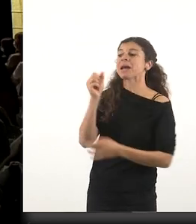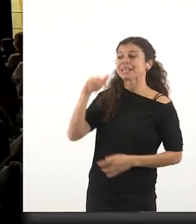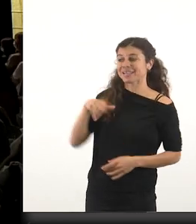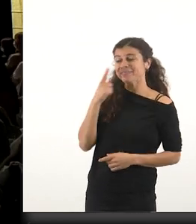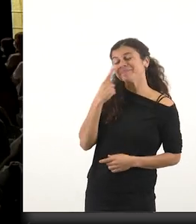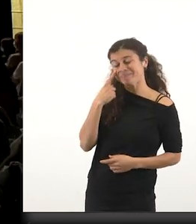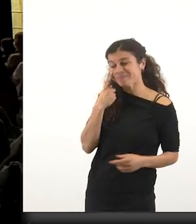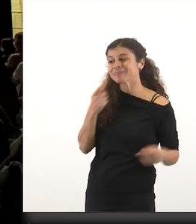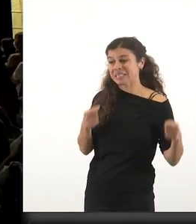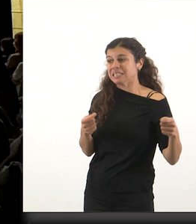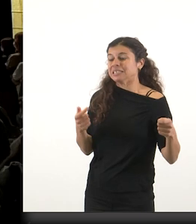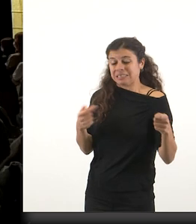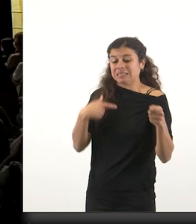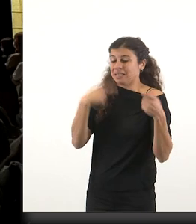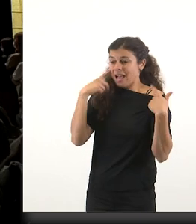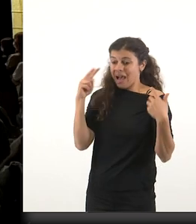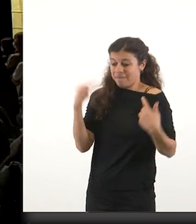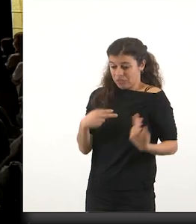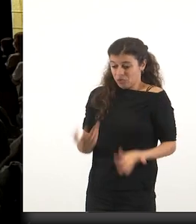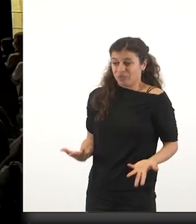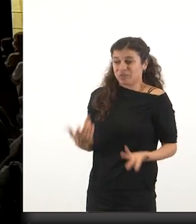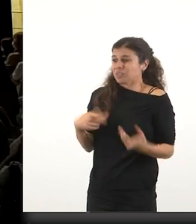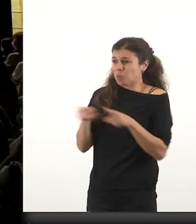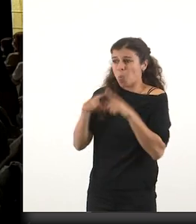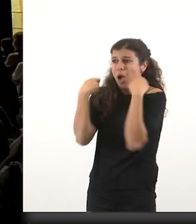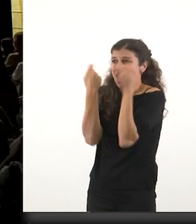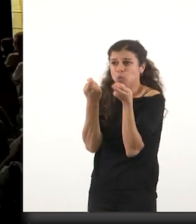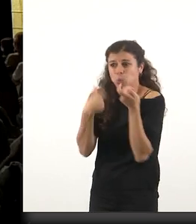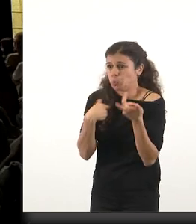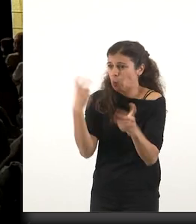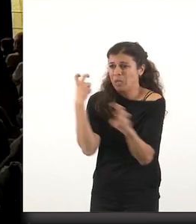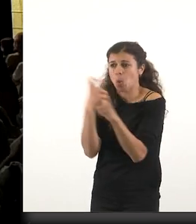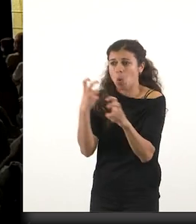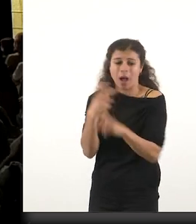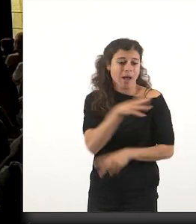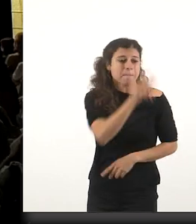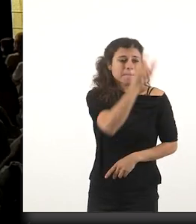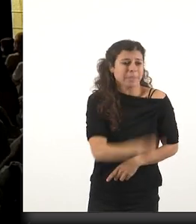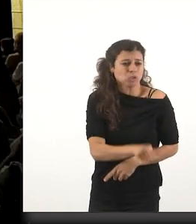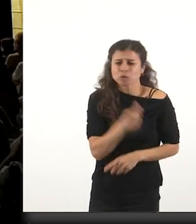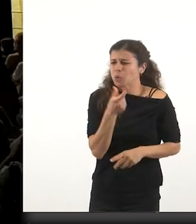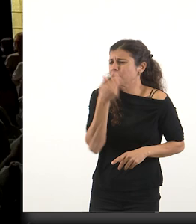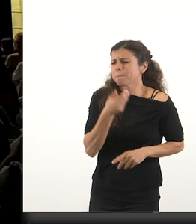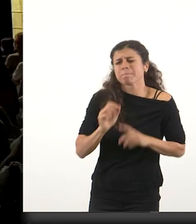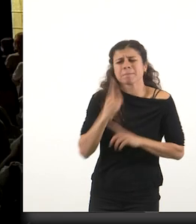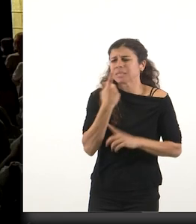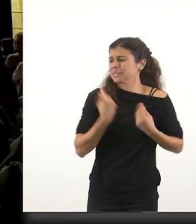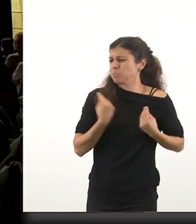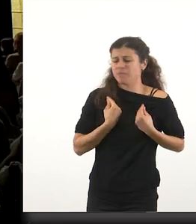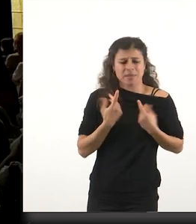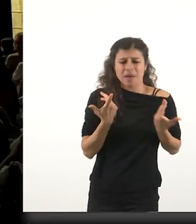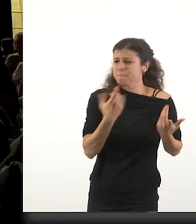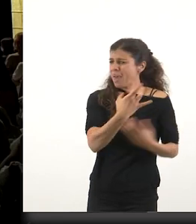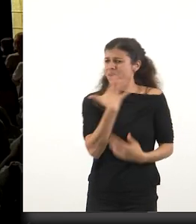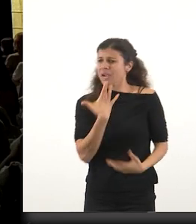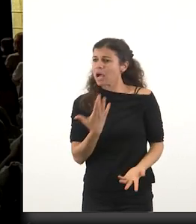ves la sombra que traigo encima, Mari Carmen. No me ves el rollo Antoñita que llevo encima, Mari Carmen, que me ha dejado la persona de mi vida, que digo las mismas frases que me decía